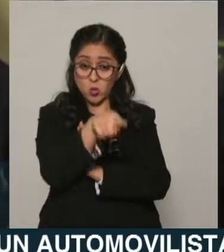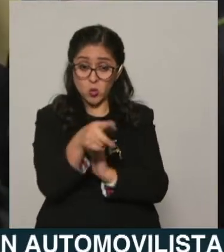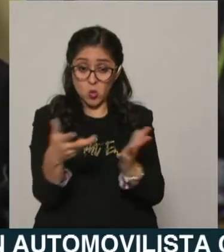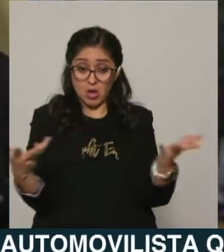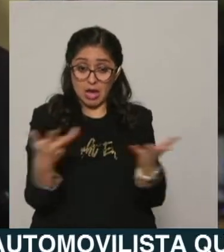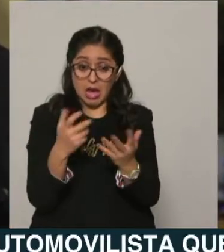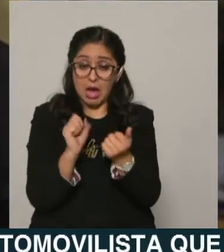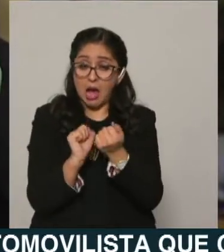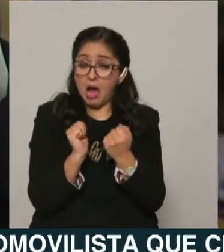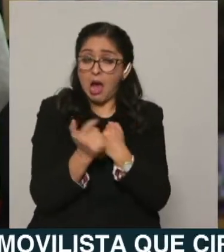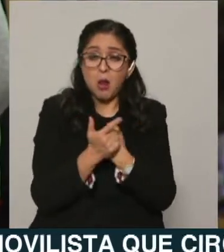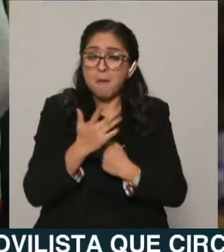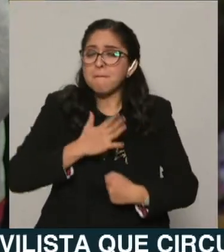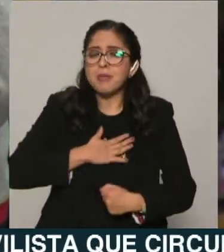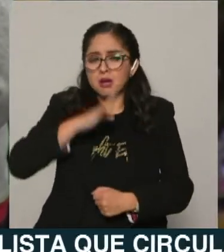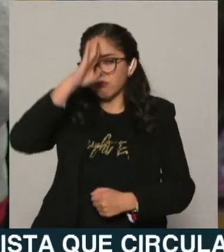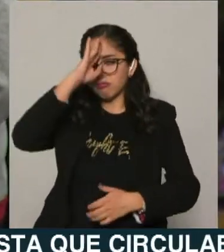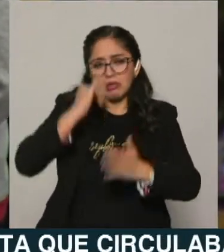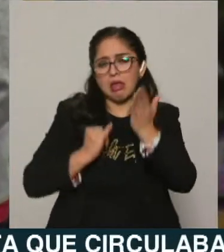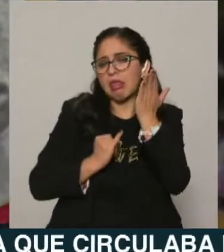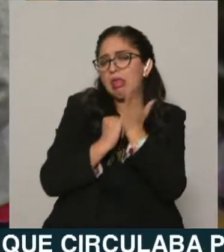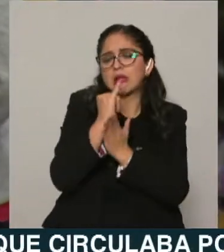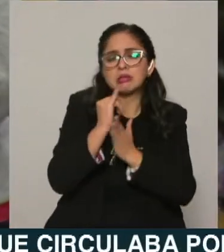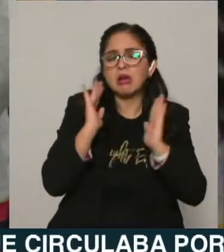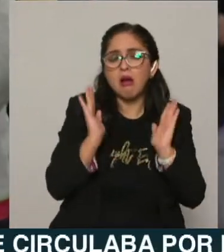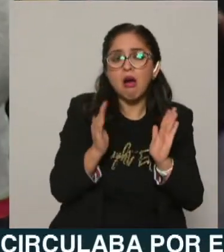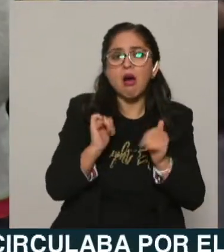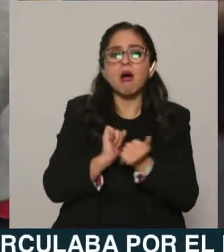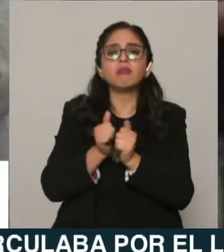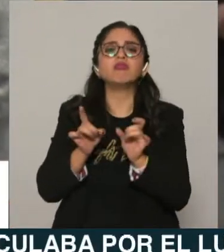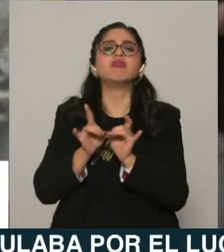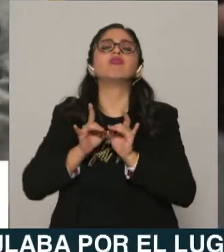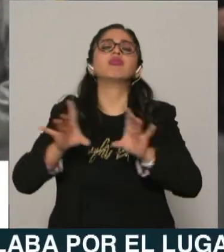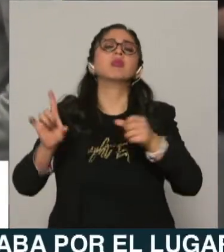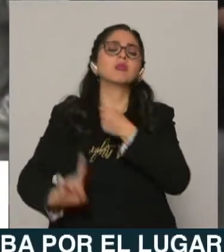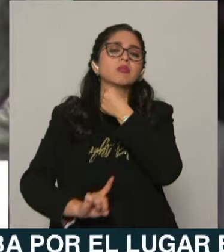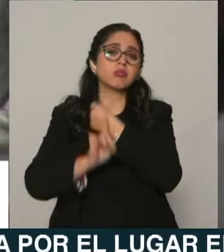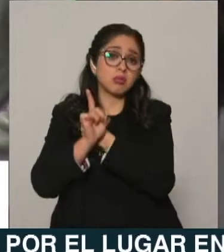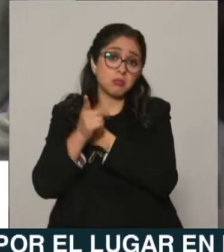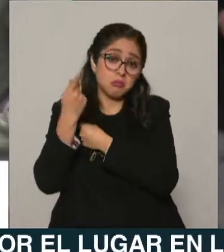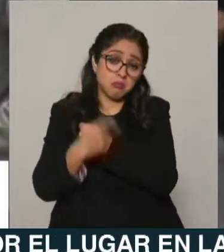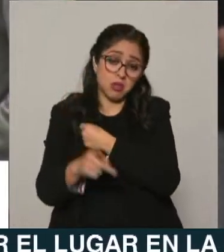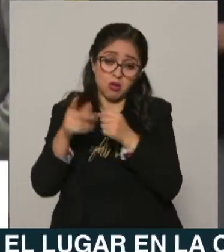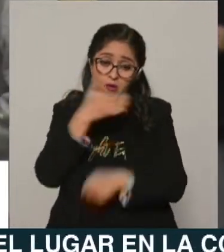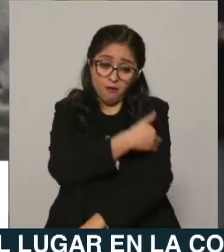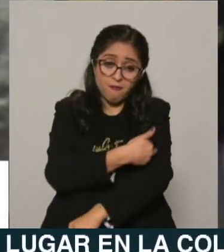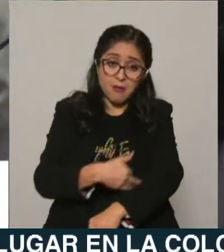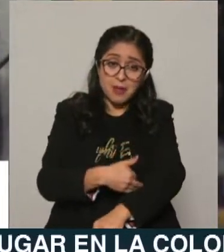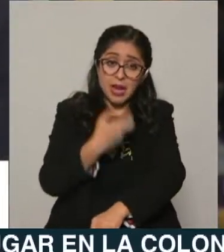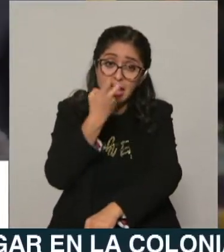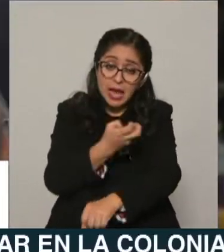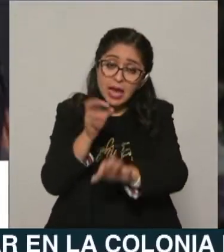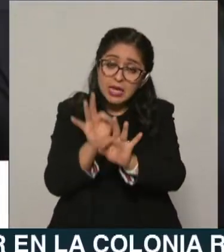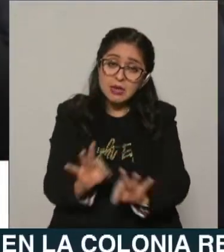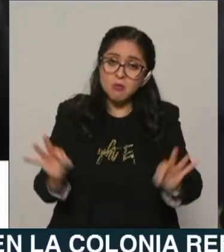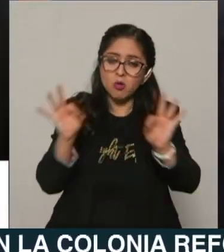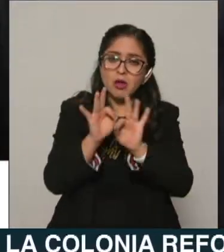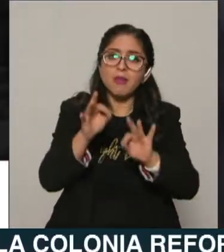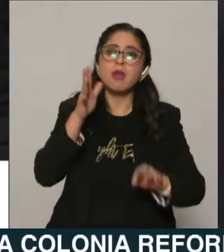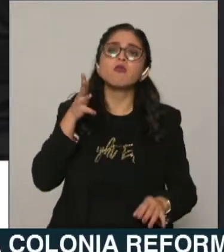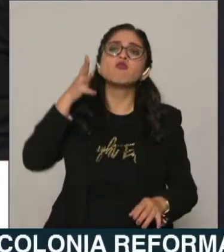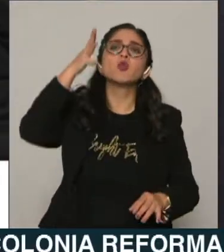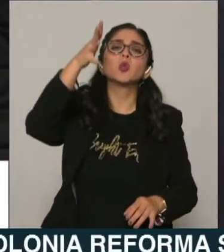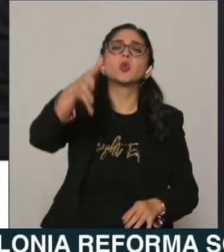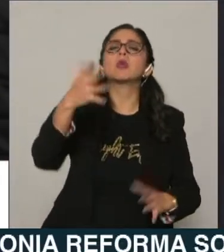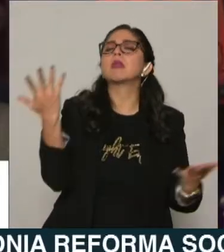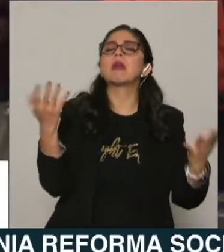alguna decisión que se haya tomado de manera errónea o de manera equivocada, pero hacerles saber eso, que finalmente, bueno, la familia, es un puerto seguro en caso de alguna emergencia, a